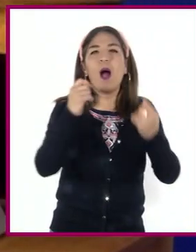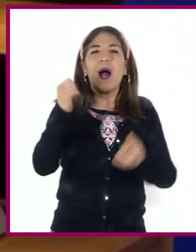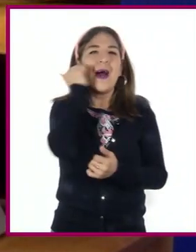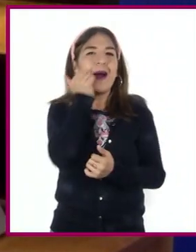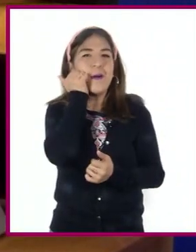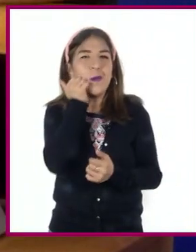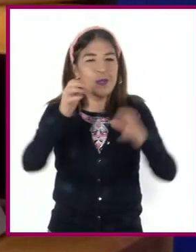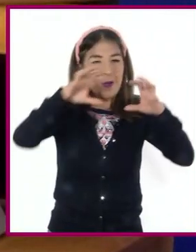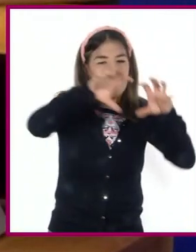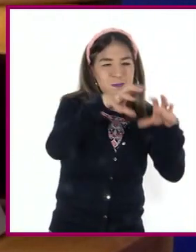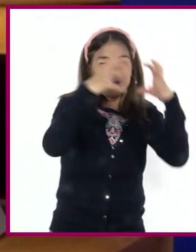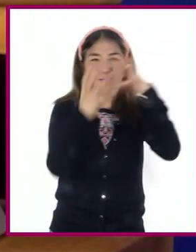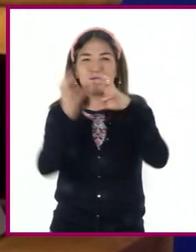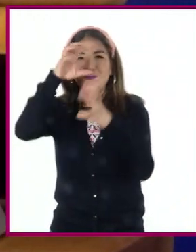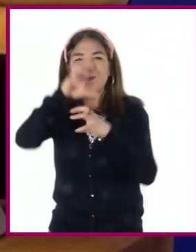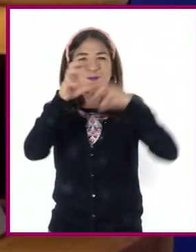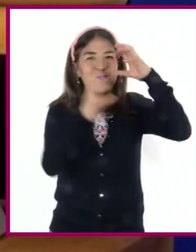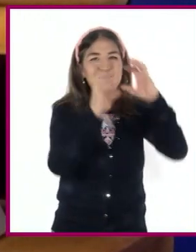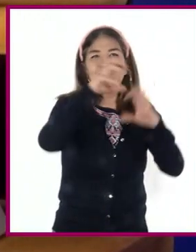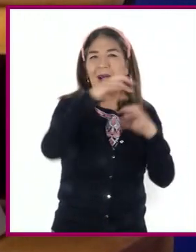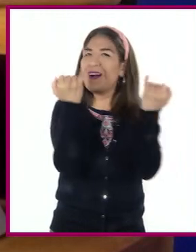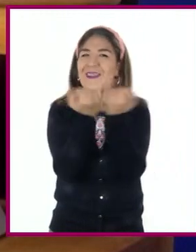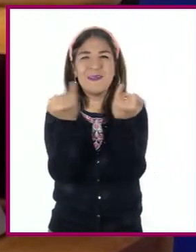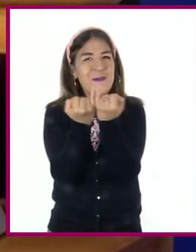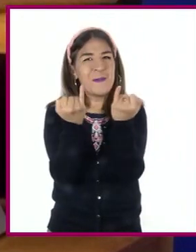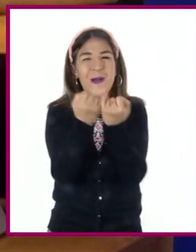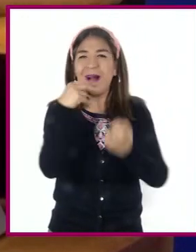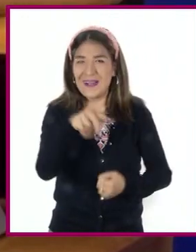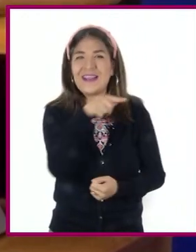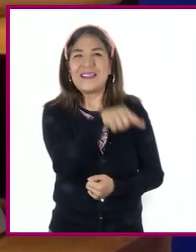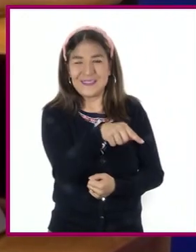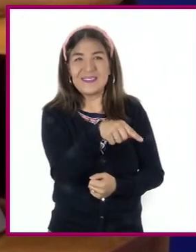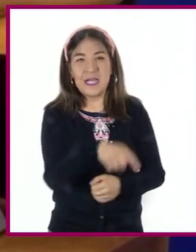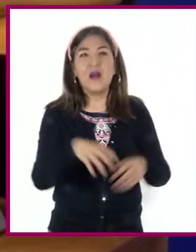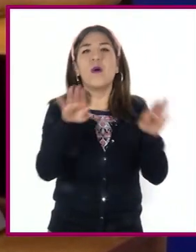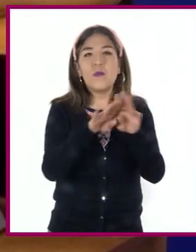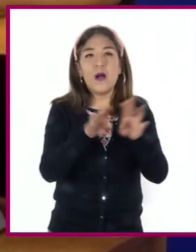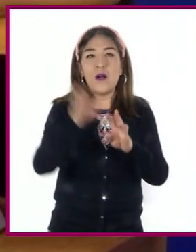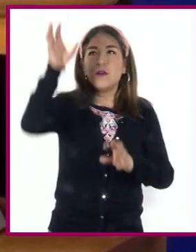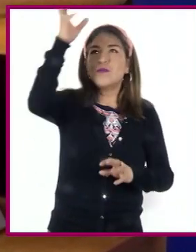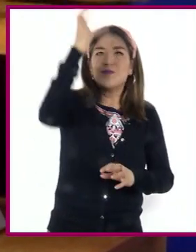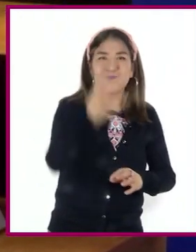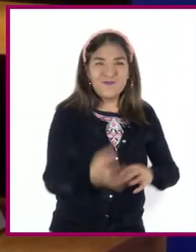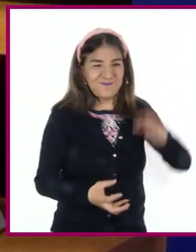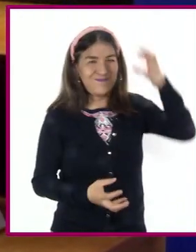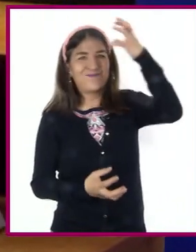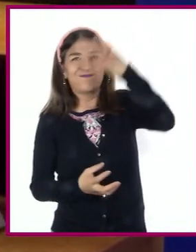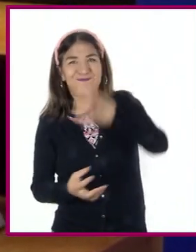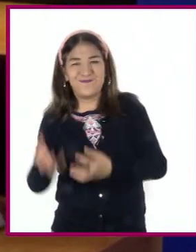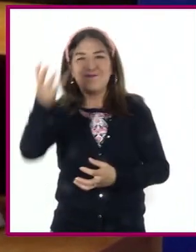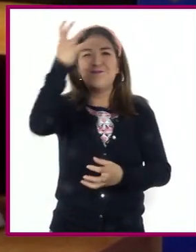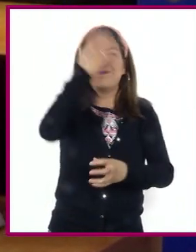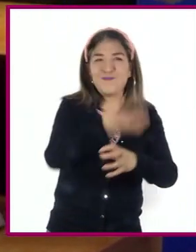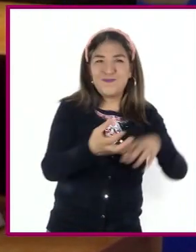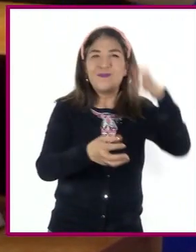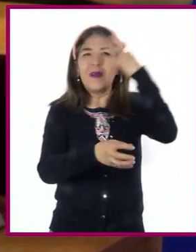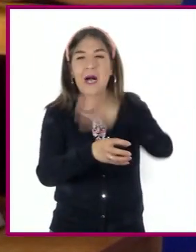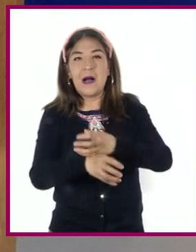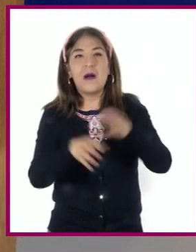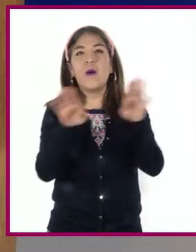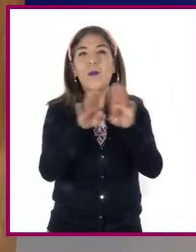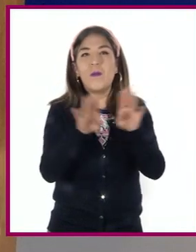caían en el agua de tu alma. Parece complejo, pero no lo es. Más adelante clarificaremos esto con